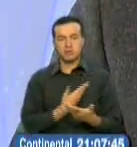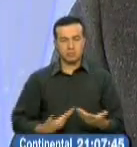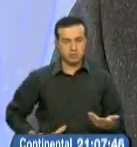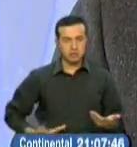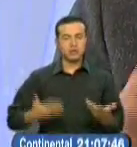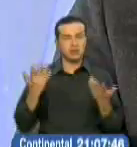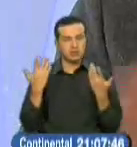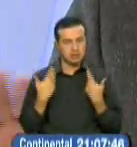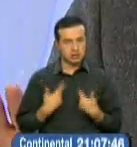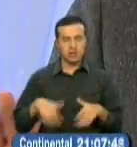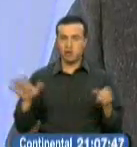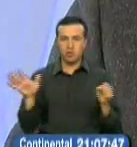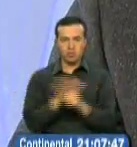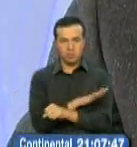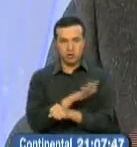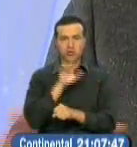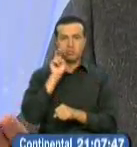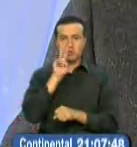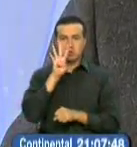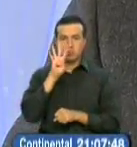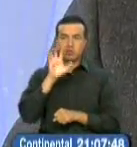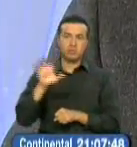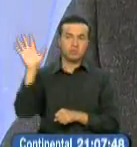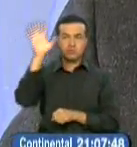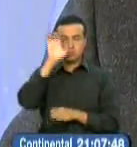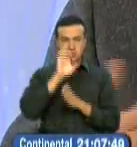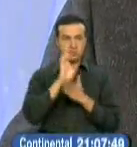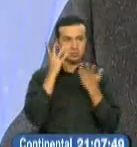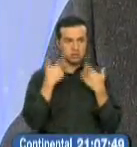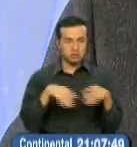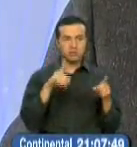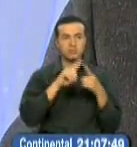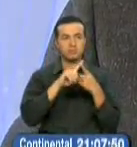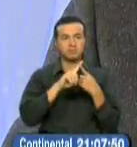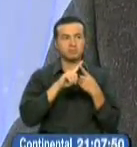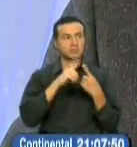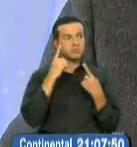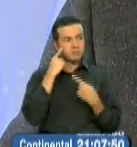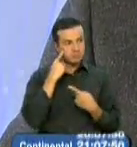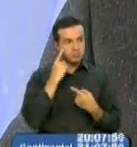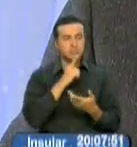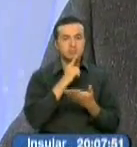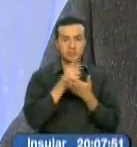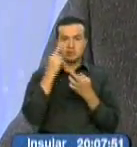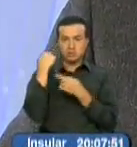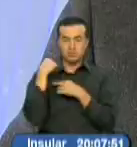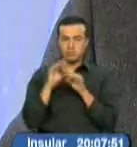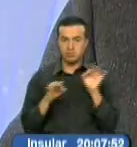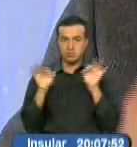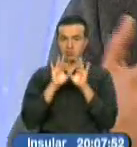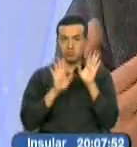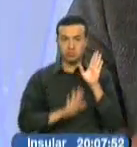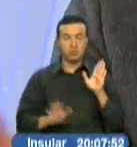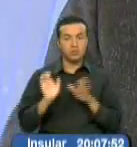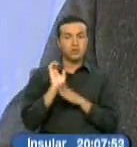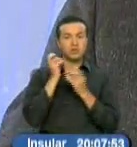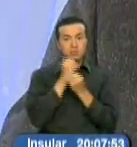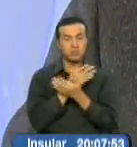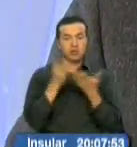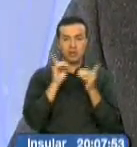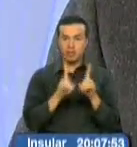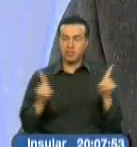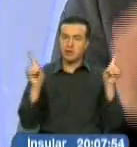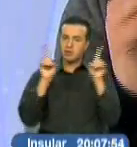vicepresidente, vicepresidenta al 100% en las 24 provincias del país. Y por eso, precisamente, Sofía, por responsabilidad con el país, dimos a conocer